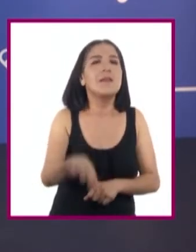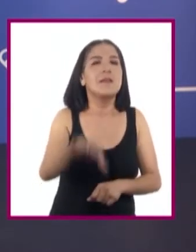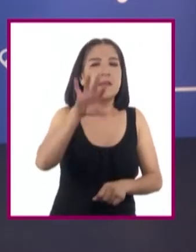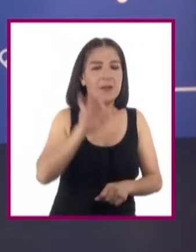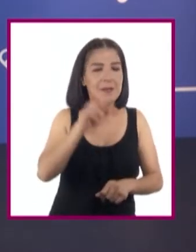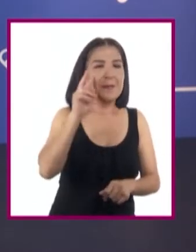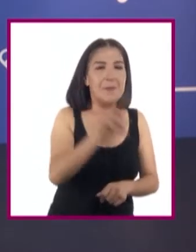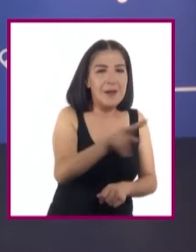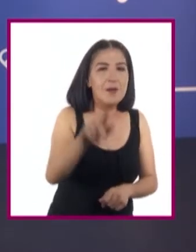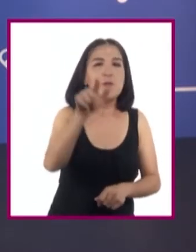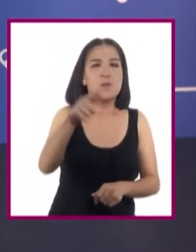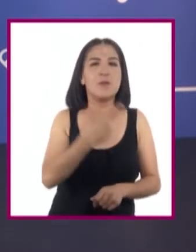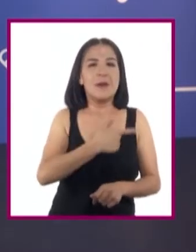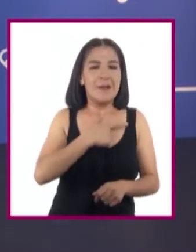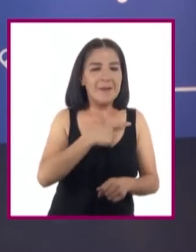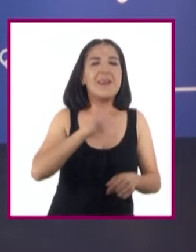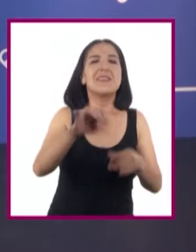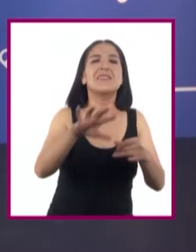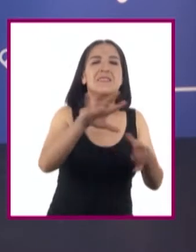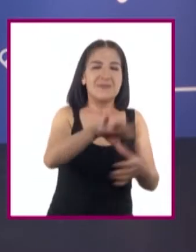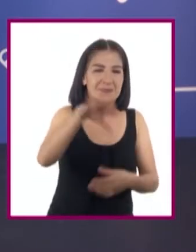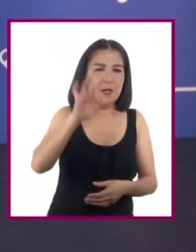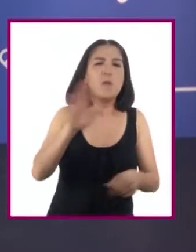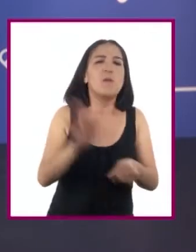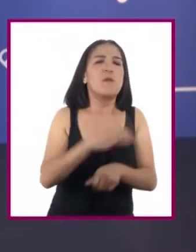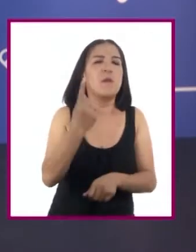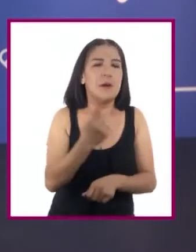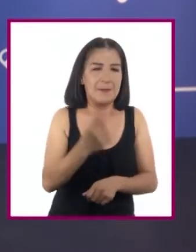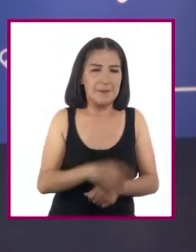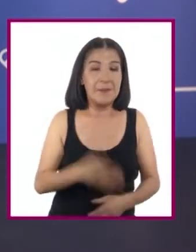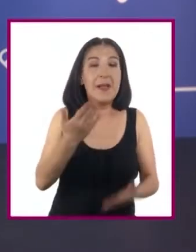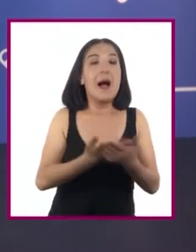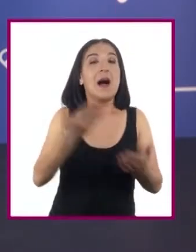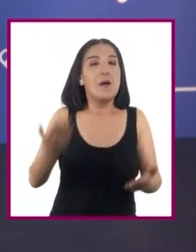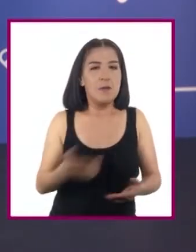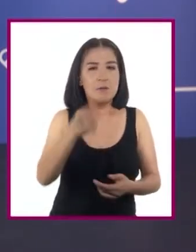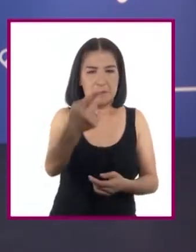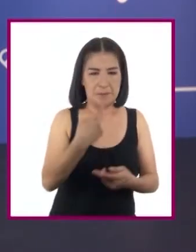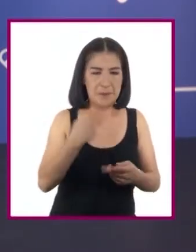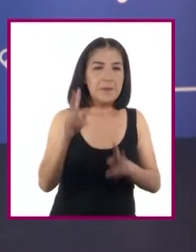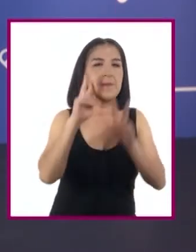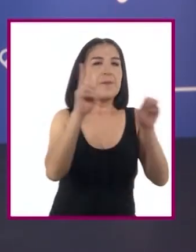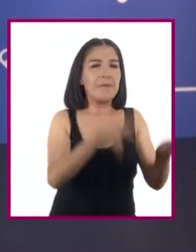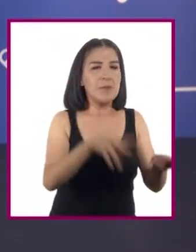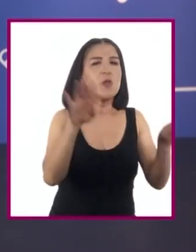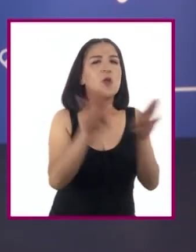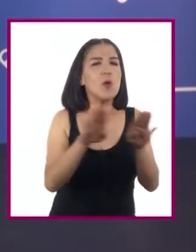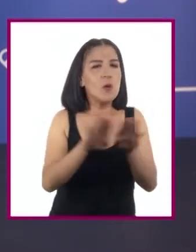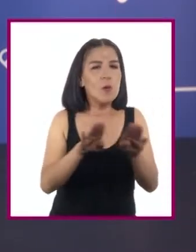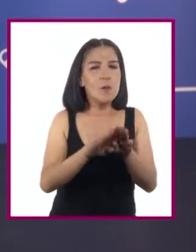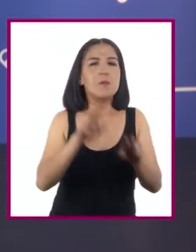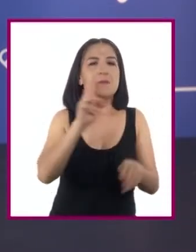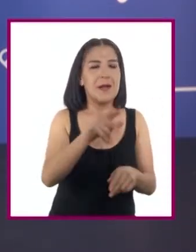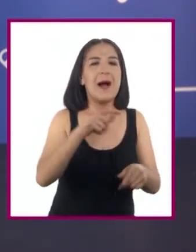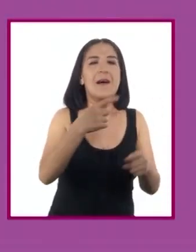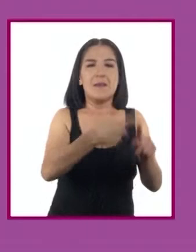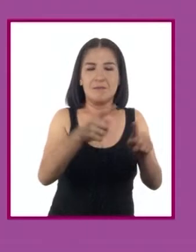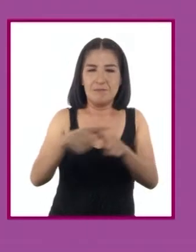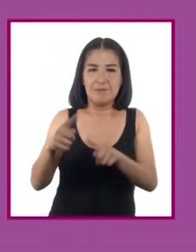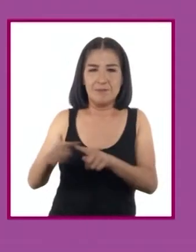acabamos de ver prefieren ustedes y por qué? Ahora vean conmigo cómo aplica el ambiente en algunas